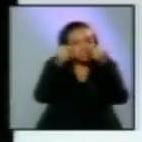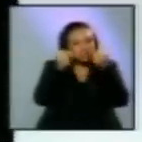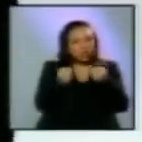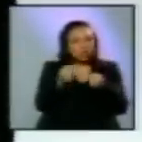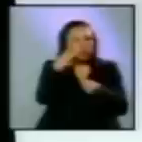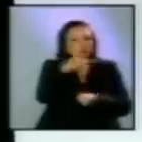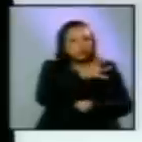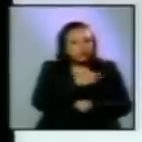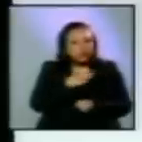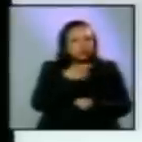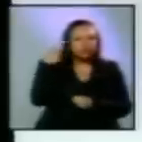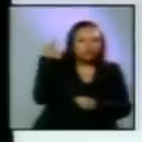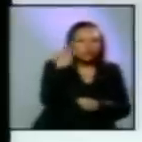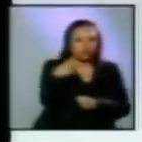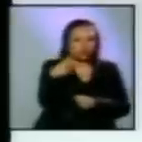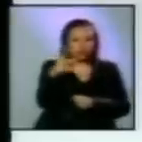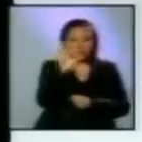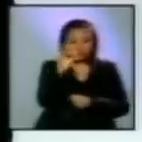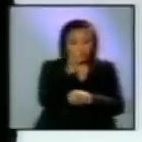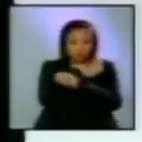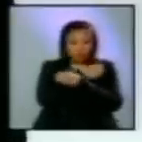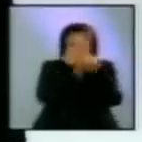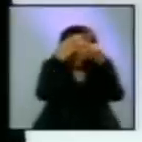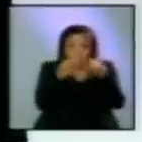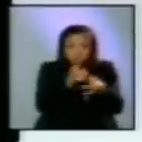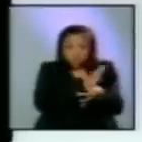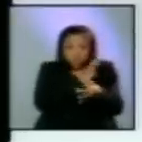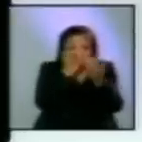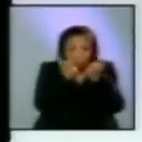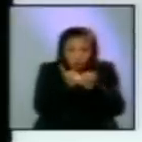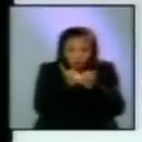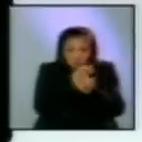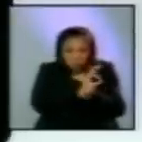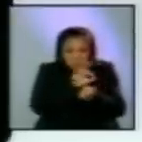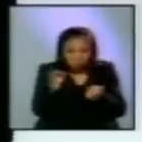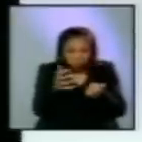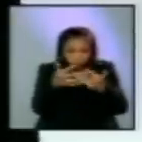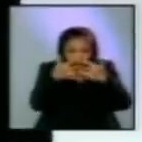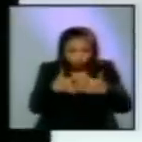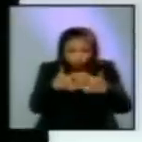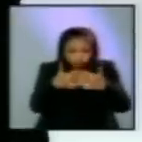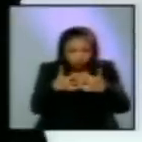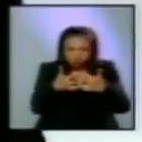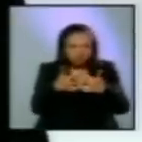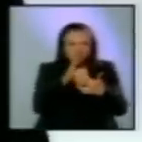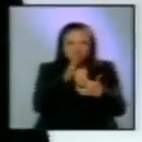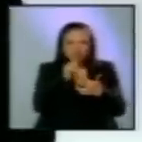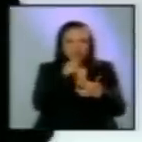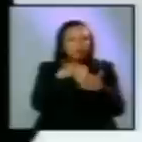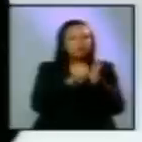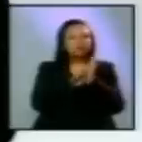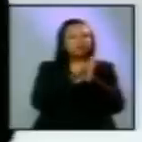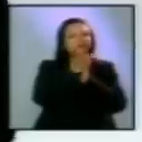ti mismo. Sin educación de calidad no podemos ser productivos para tener mejores niveles de